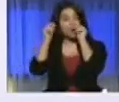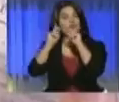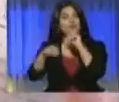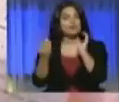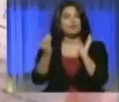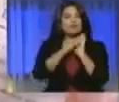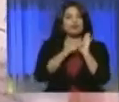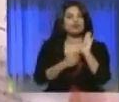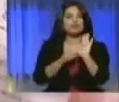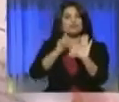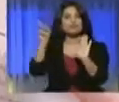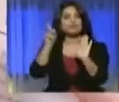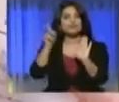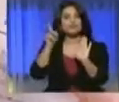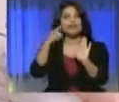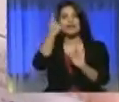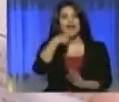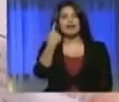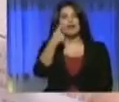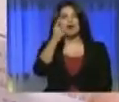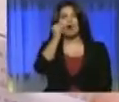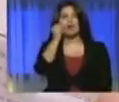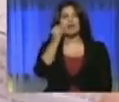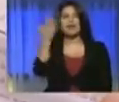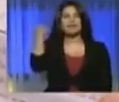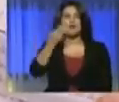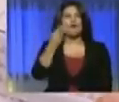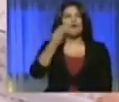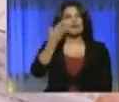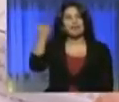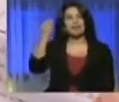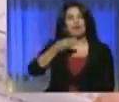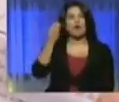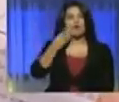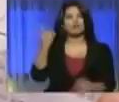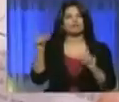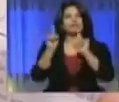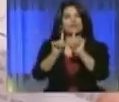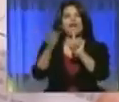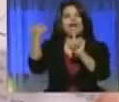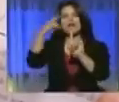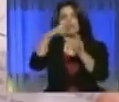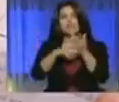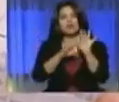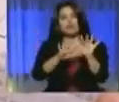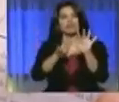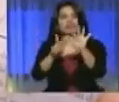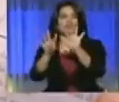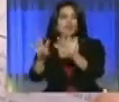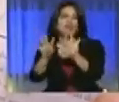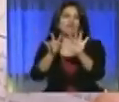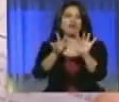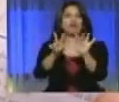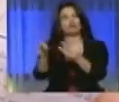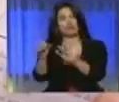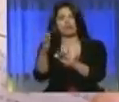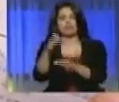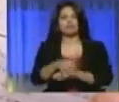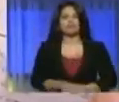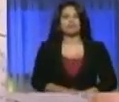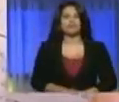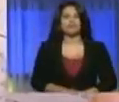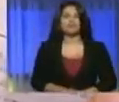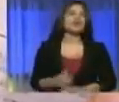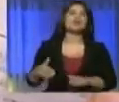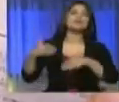Ah, comandante presidente, sale Chamito, mira, aquí en el año 79-80. Y luego sale